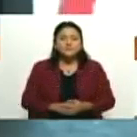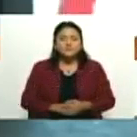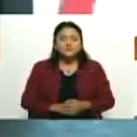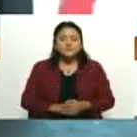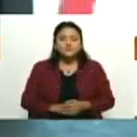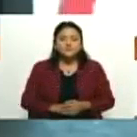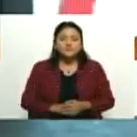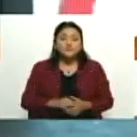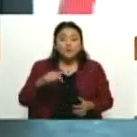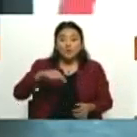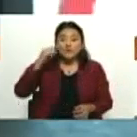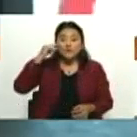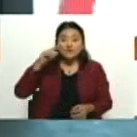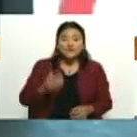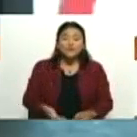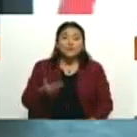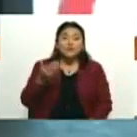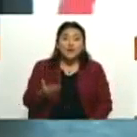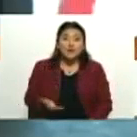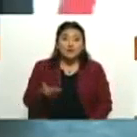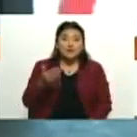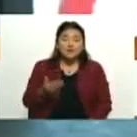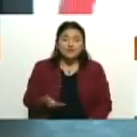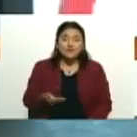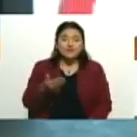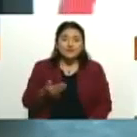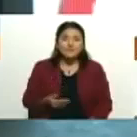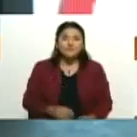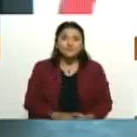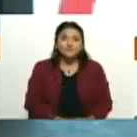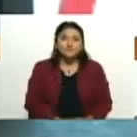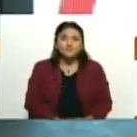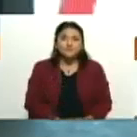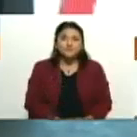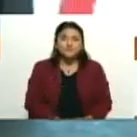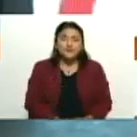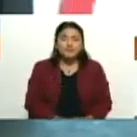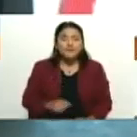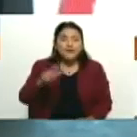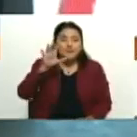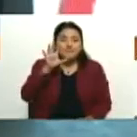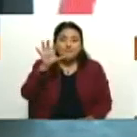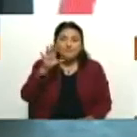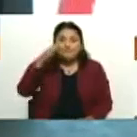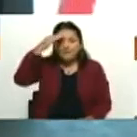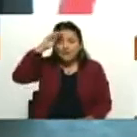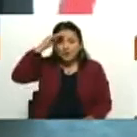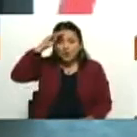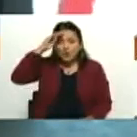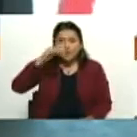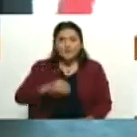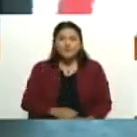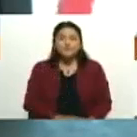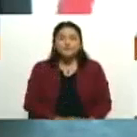conmemorando una fecha tan importante para el pueblo hermano de Cuba. Y